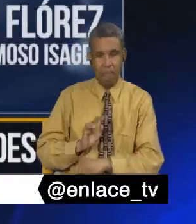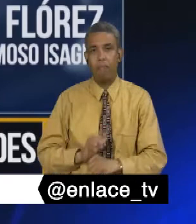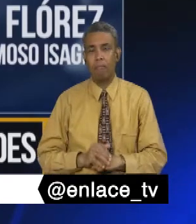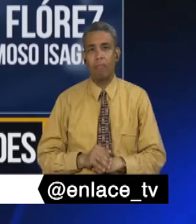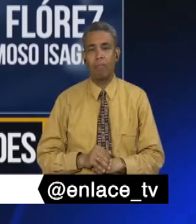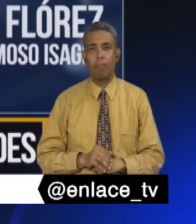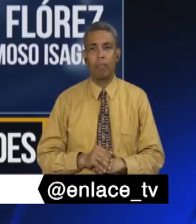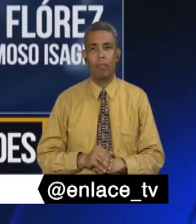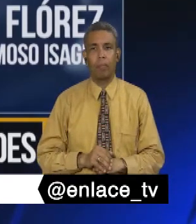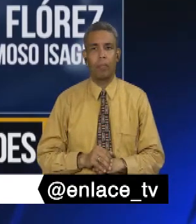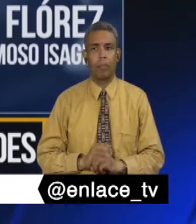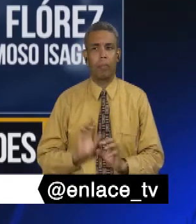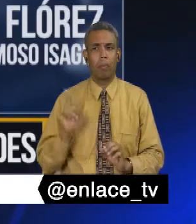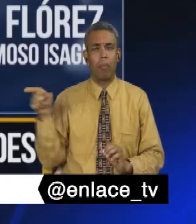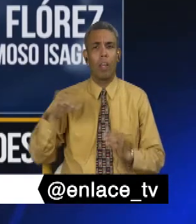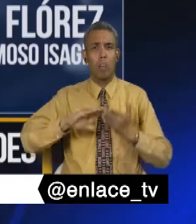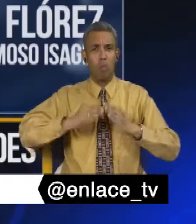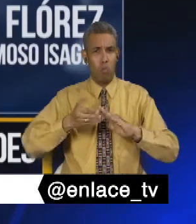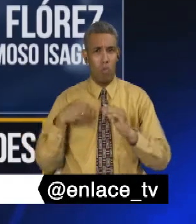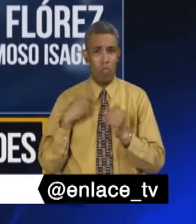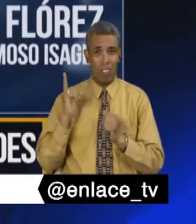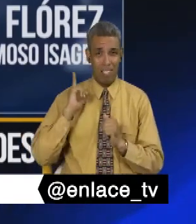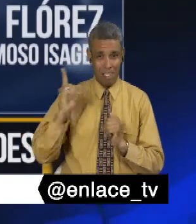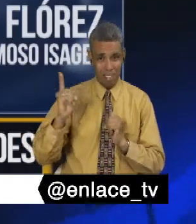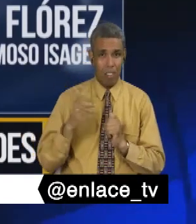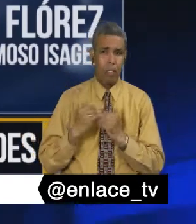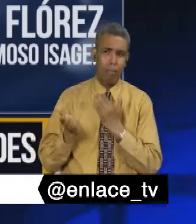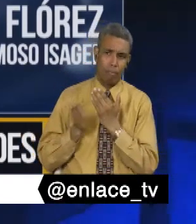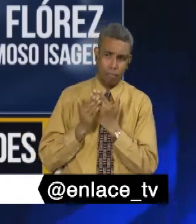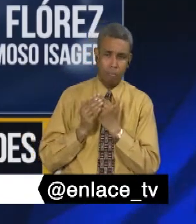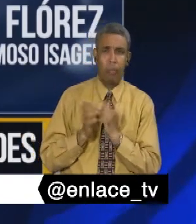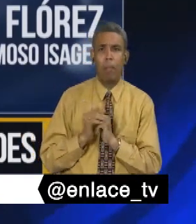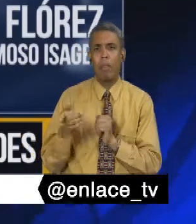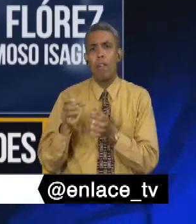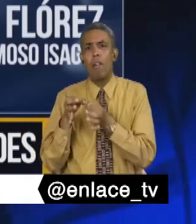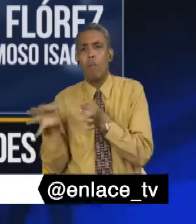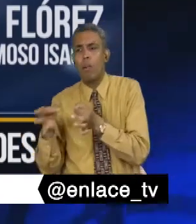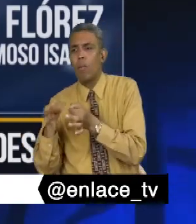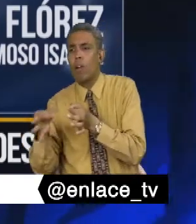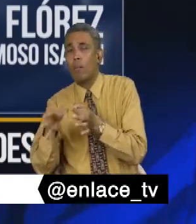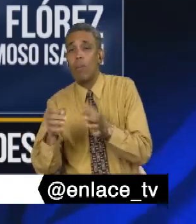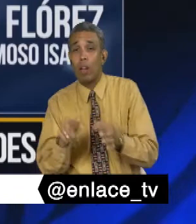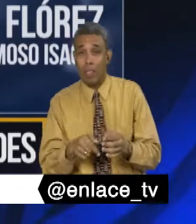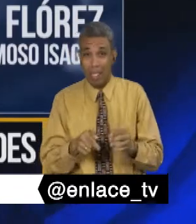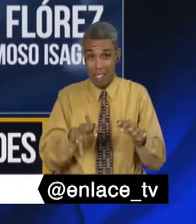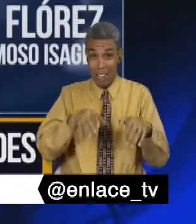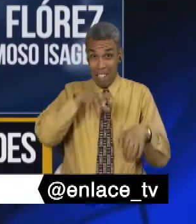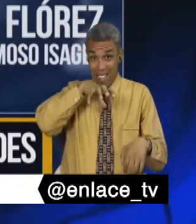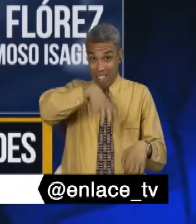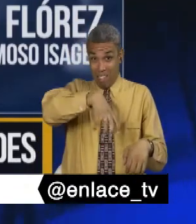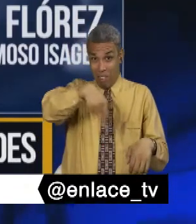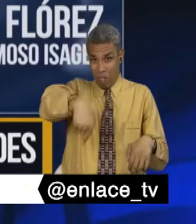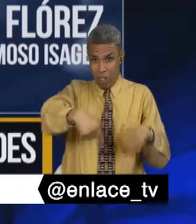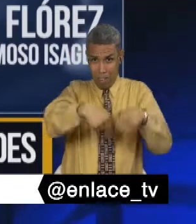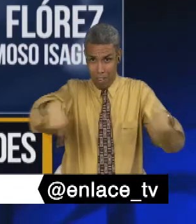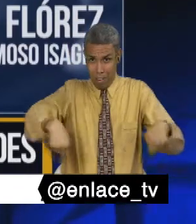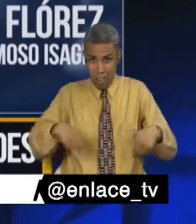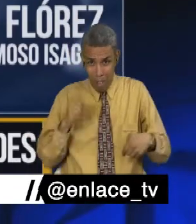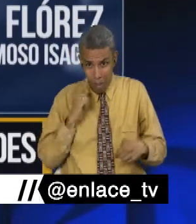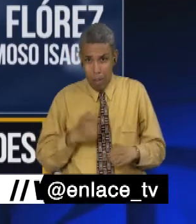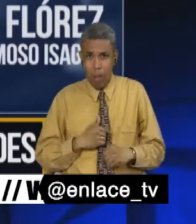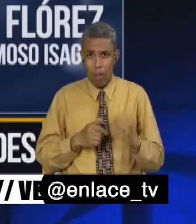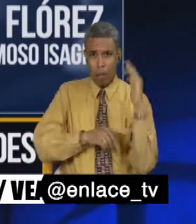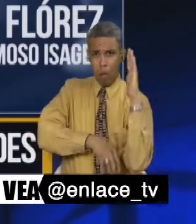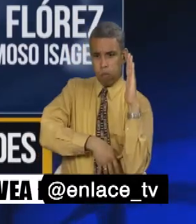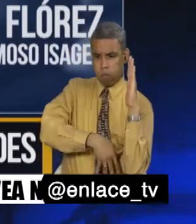los líderes comunitarios y los municipios aguas abajo de la central hidroeléctrica Sogamoso para conocer de primera mano y atender